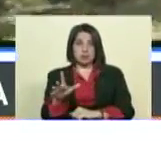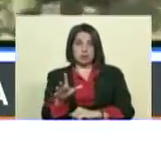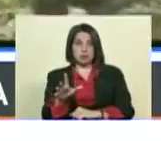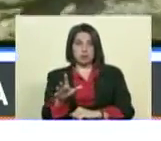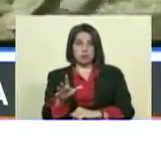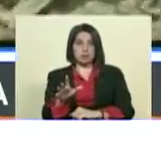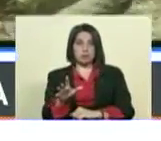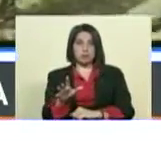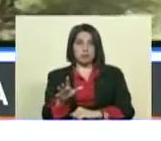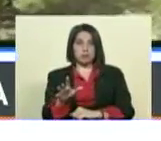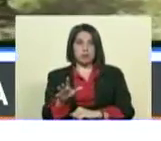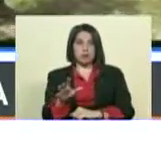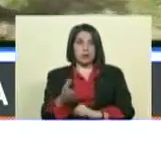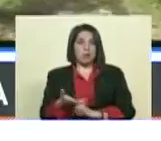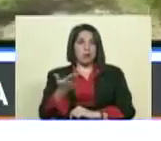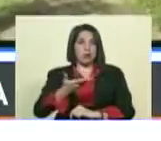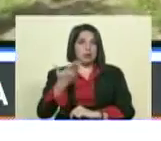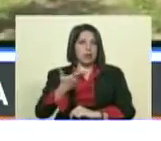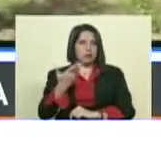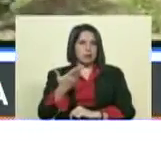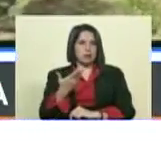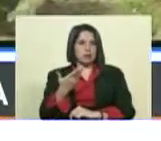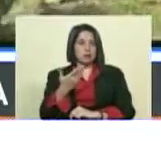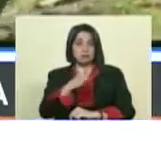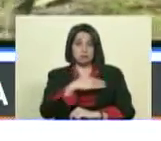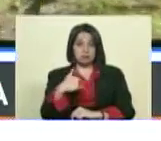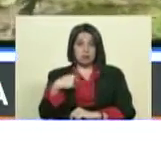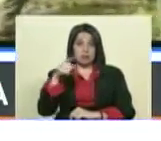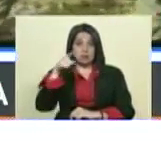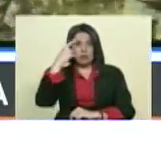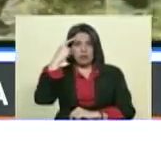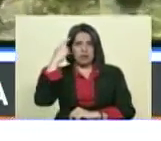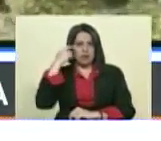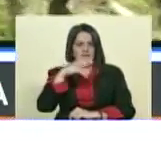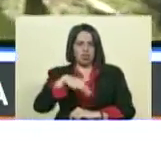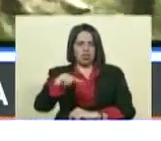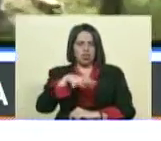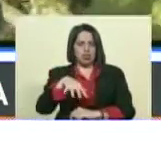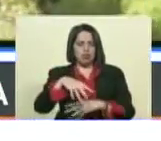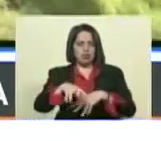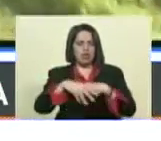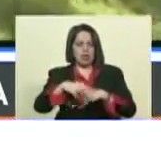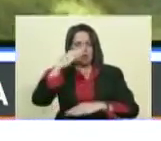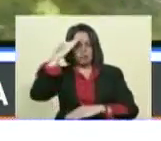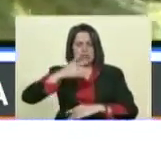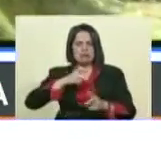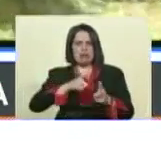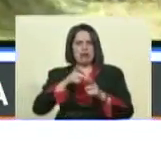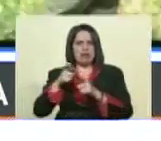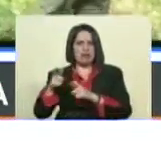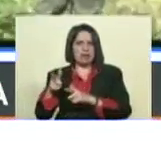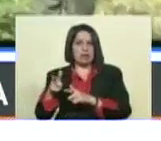Operación muy importante. Y ahí está. ¿Usted quiere saber dónde está la Fuerza Armada Nacional Bolivariana? Combatiendo,